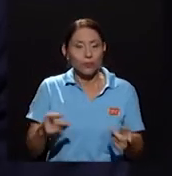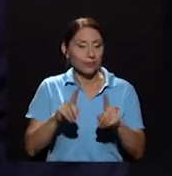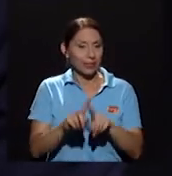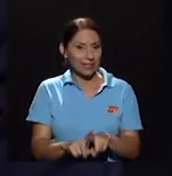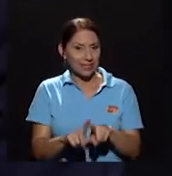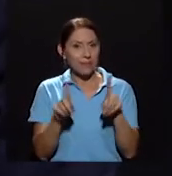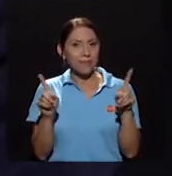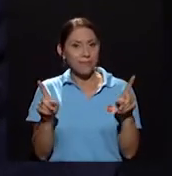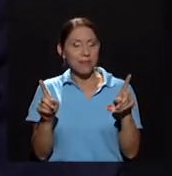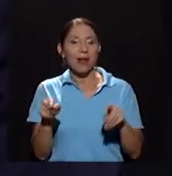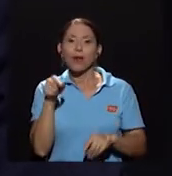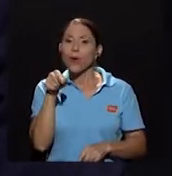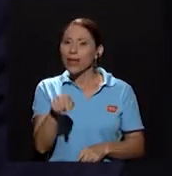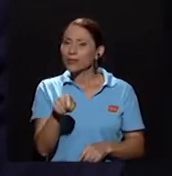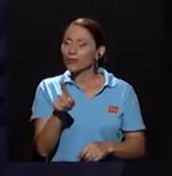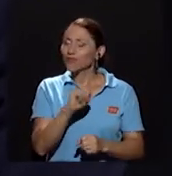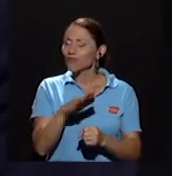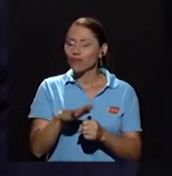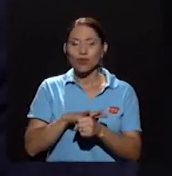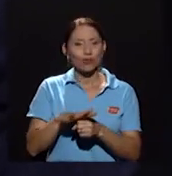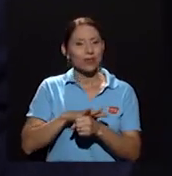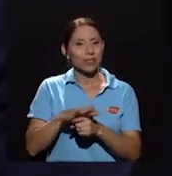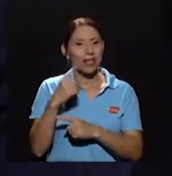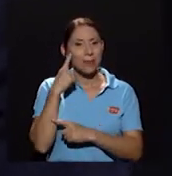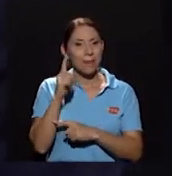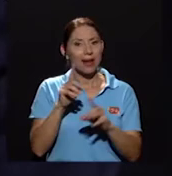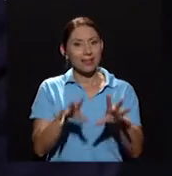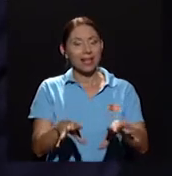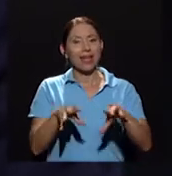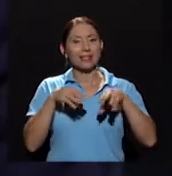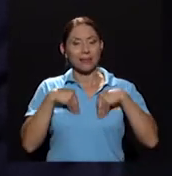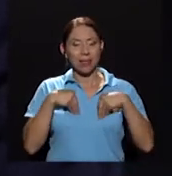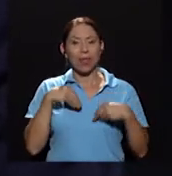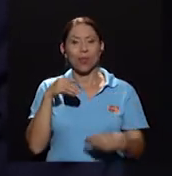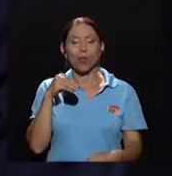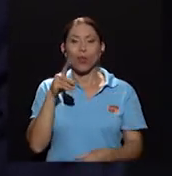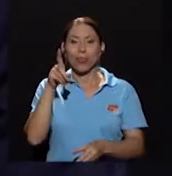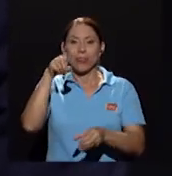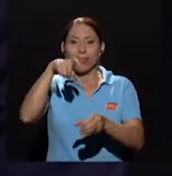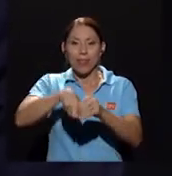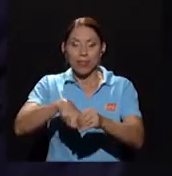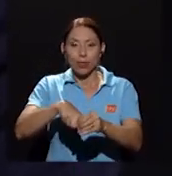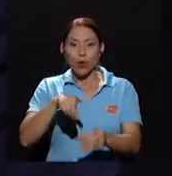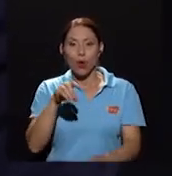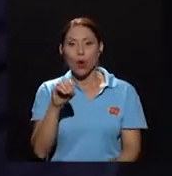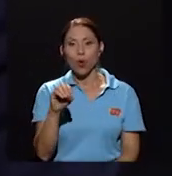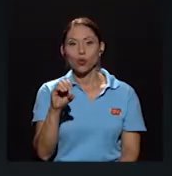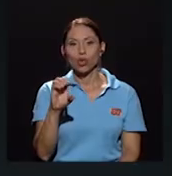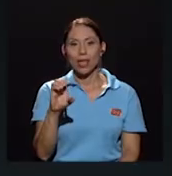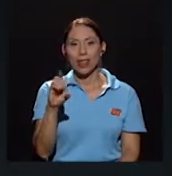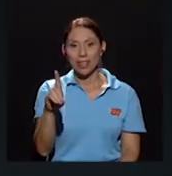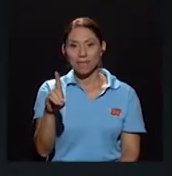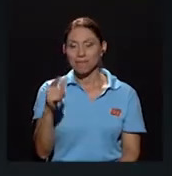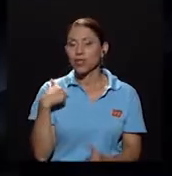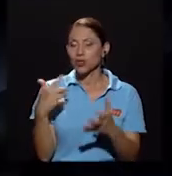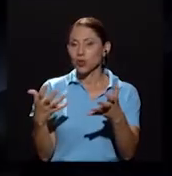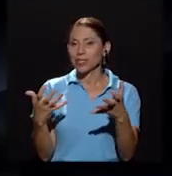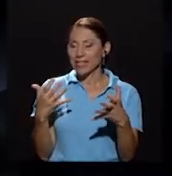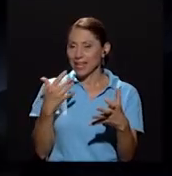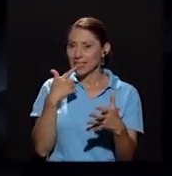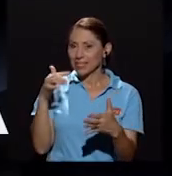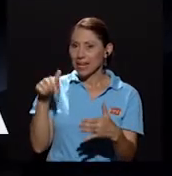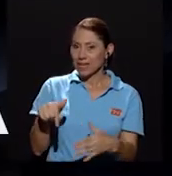eso no es suficiente para ser aceptado en la ucedé y es lo que yo quisiera recalcar aquí por favor